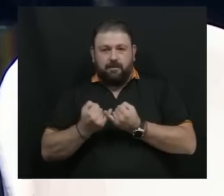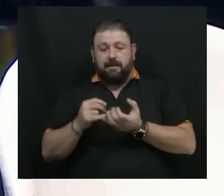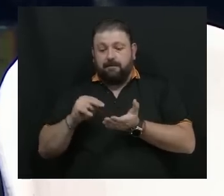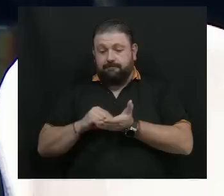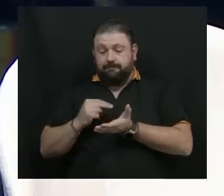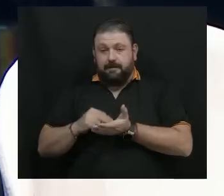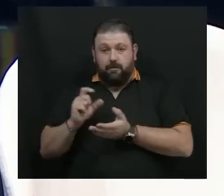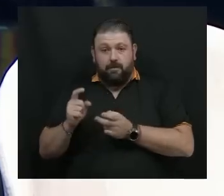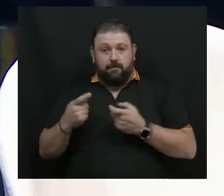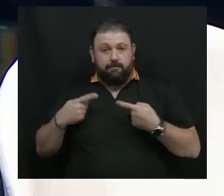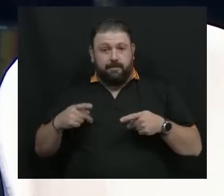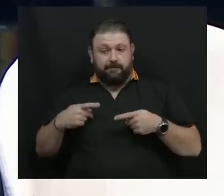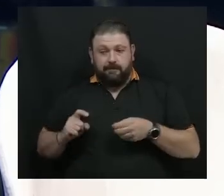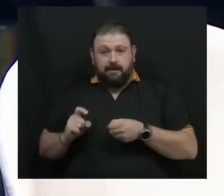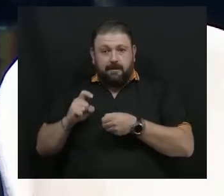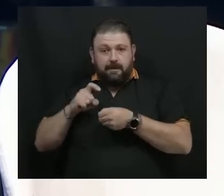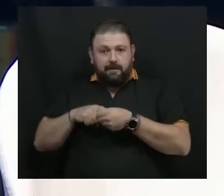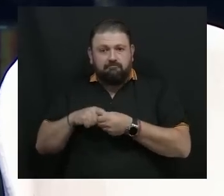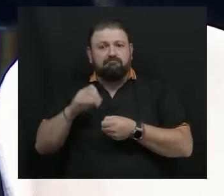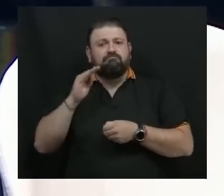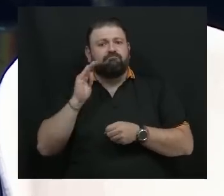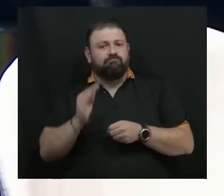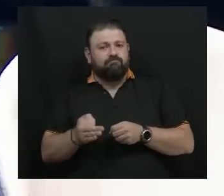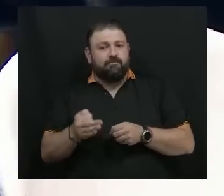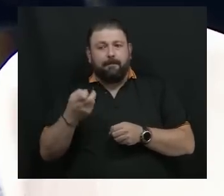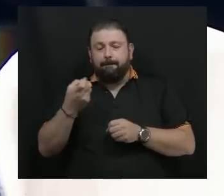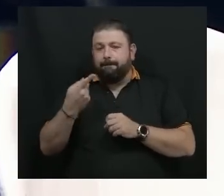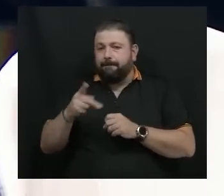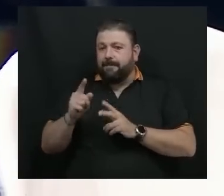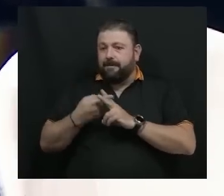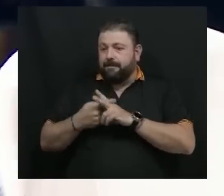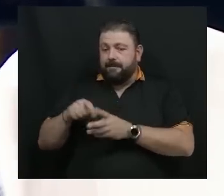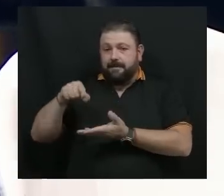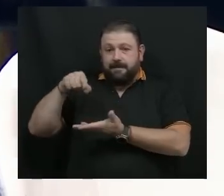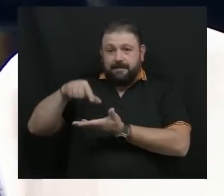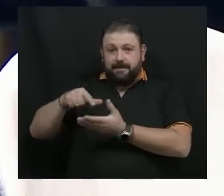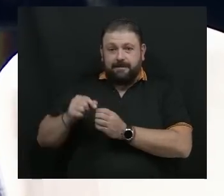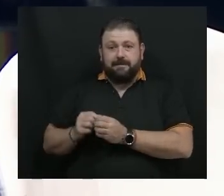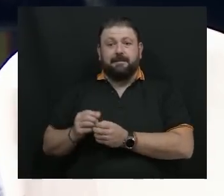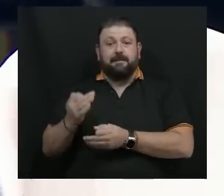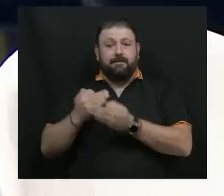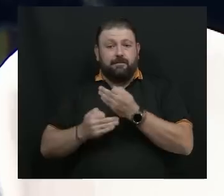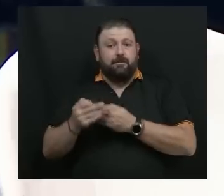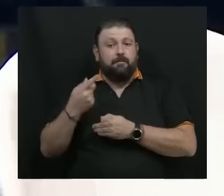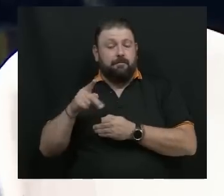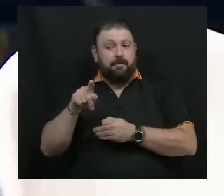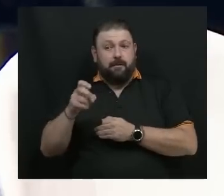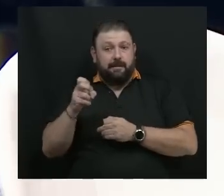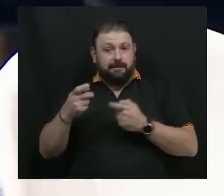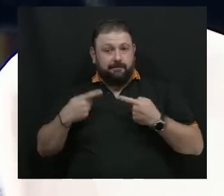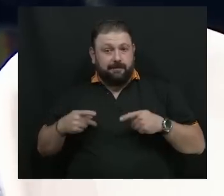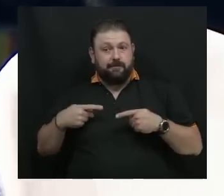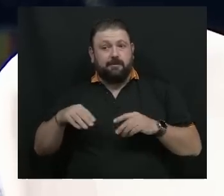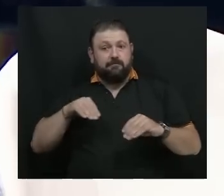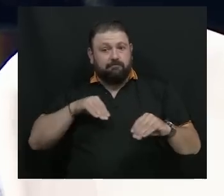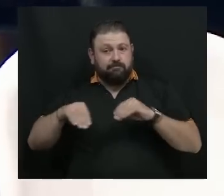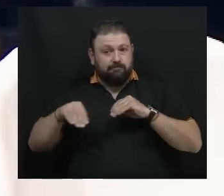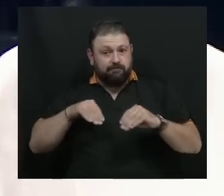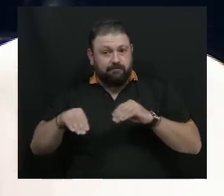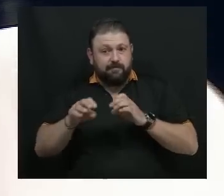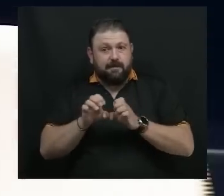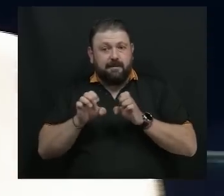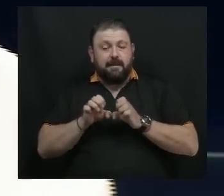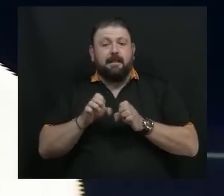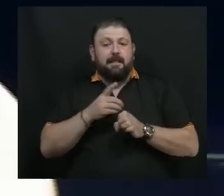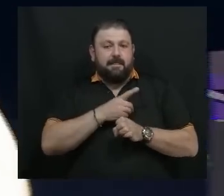inicia. Es como la semilla de un equipo. Pero para que esa persona forme un equipo viene un trabajo, viene un acompañamiento, viene un